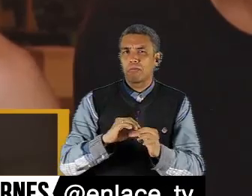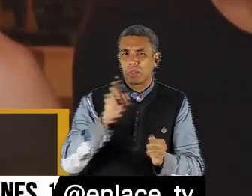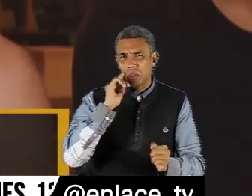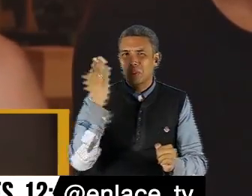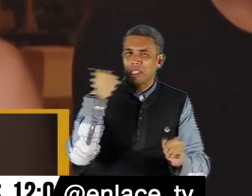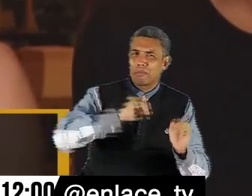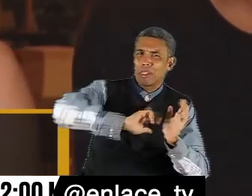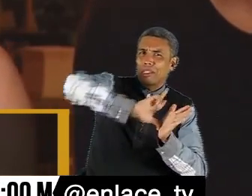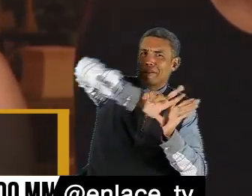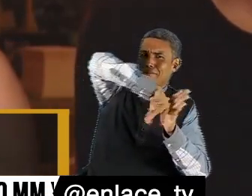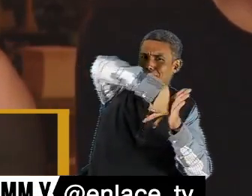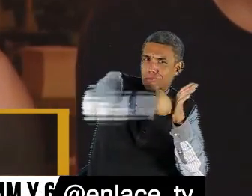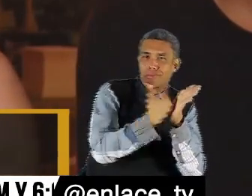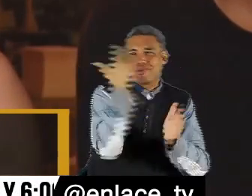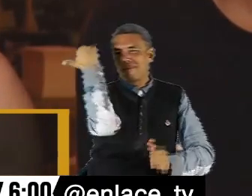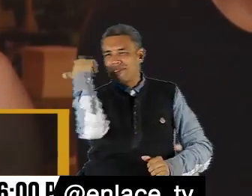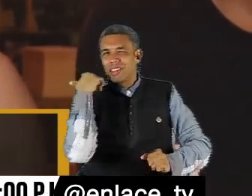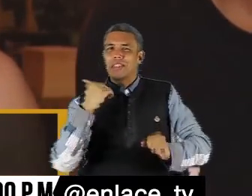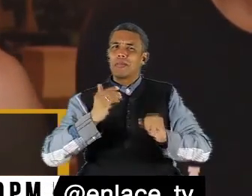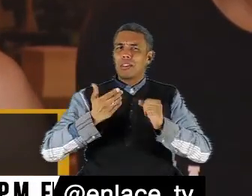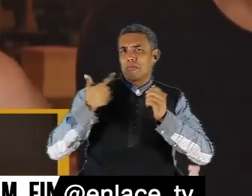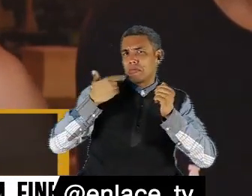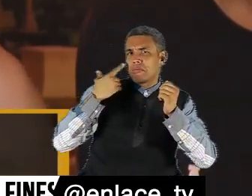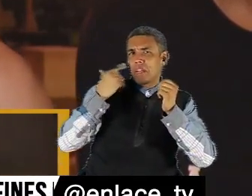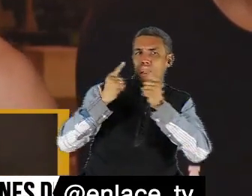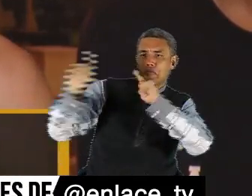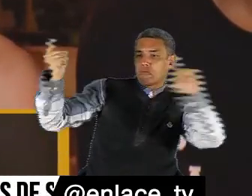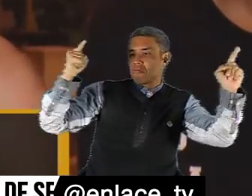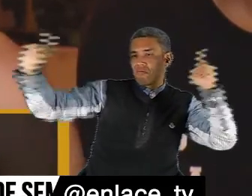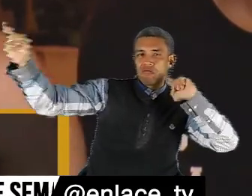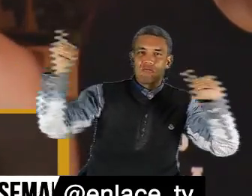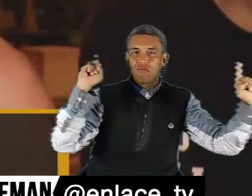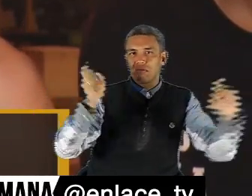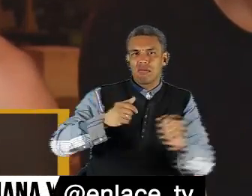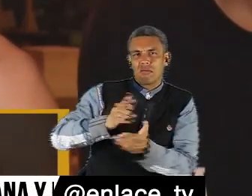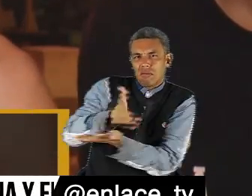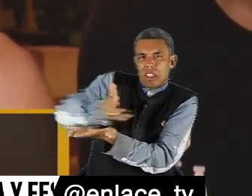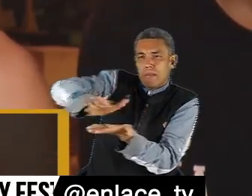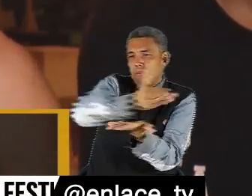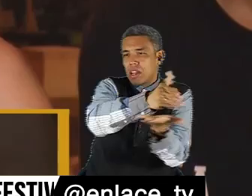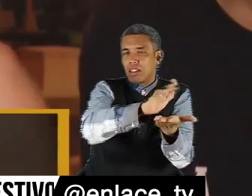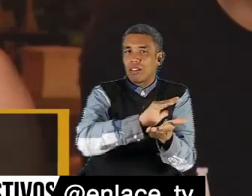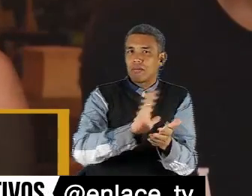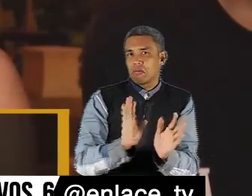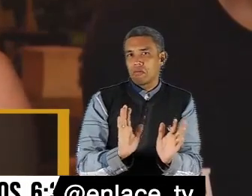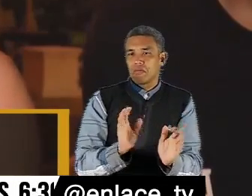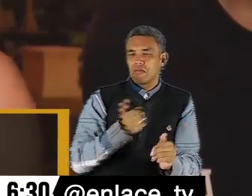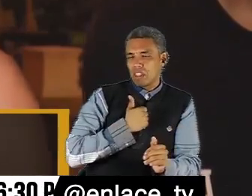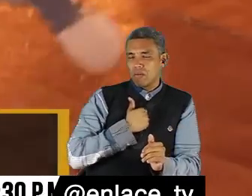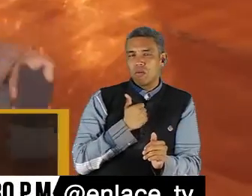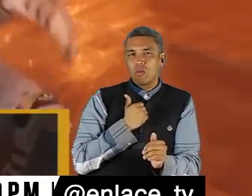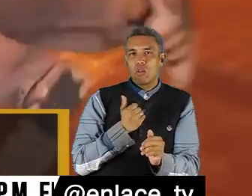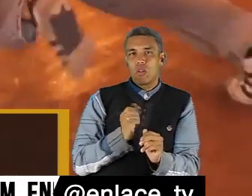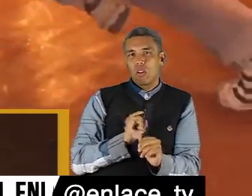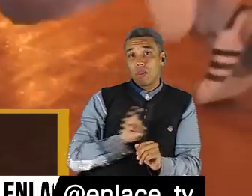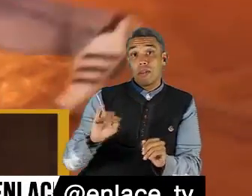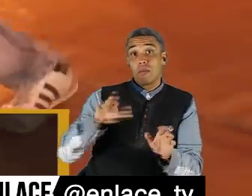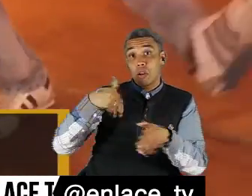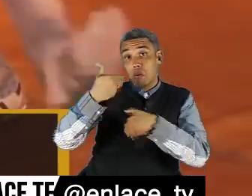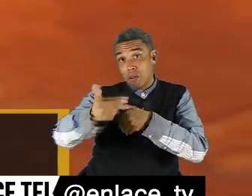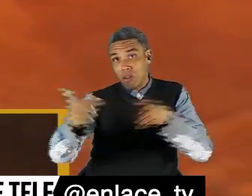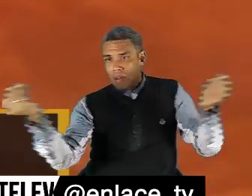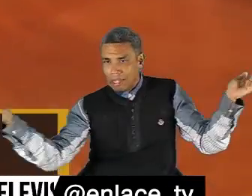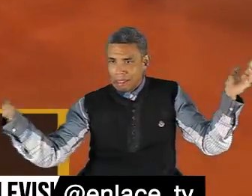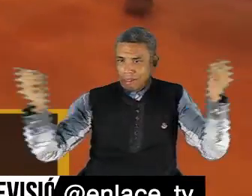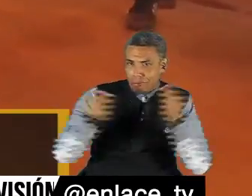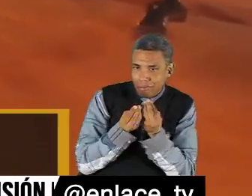como independiente. Decidimos como unirnos y pensar juntos el tema del break en la ciudad, el tema del break en nuestra vida y así. La semana anterior